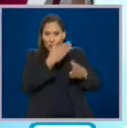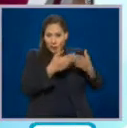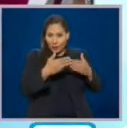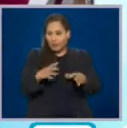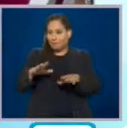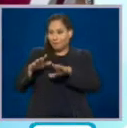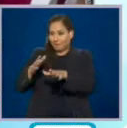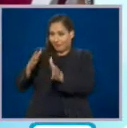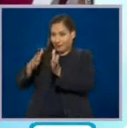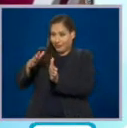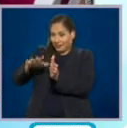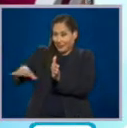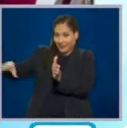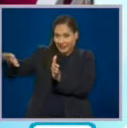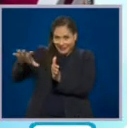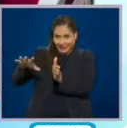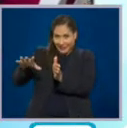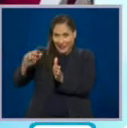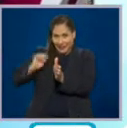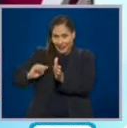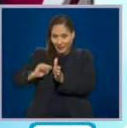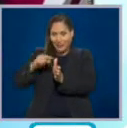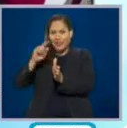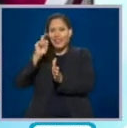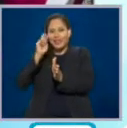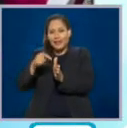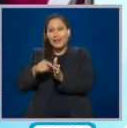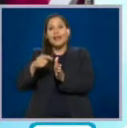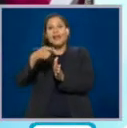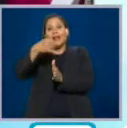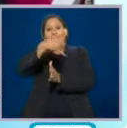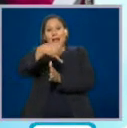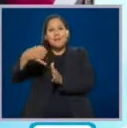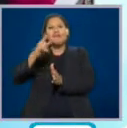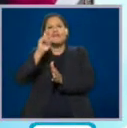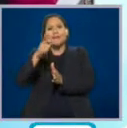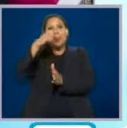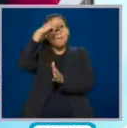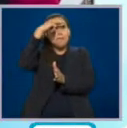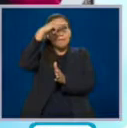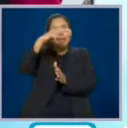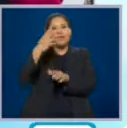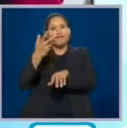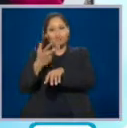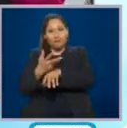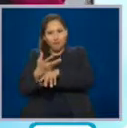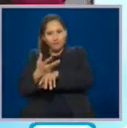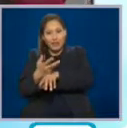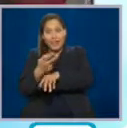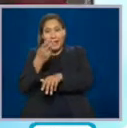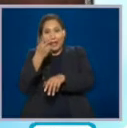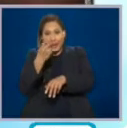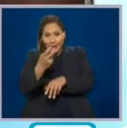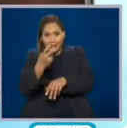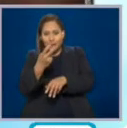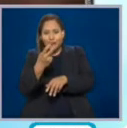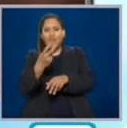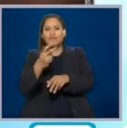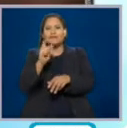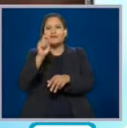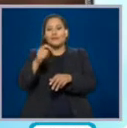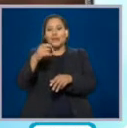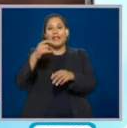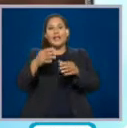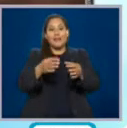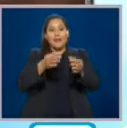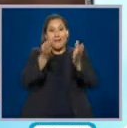línea limítrofe entre México y Estados Unidos. Esa línea la convertí en puntos. Esos puntos los convertí otra vez en líneas, que son los